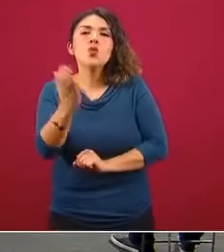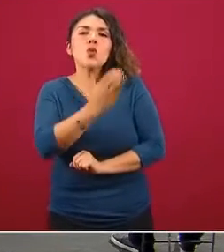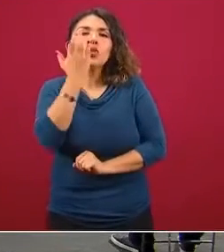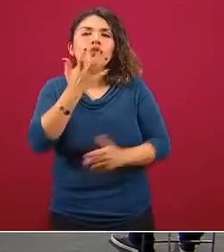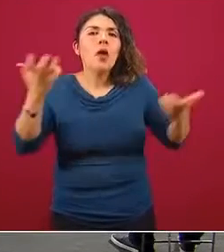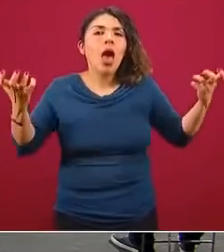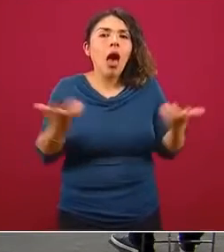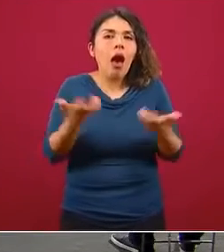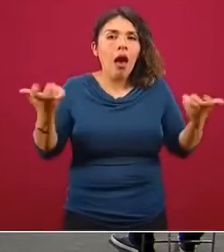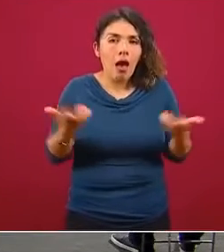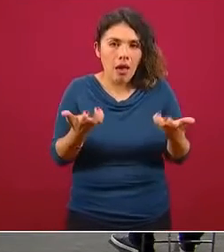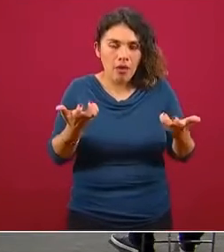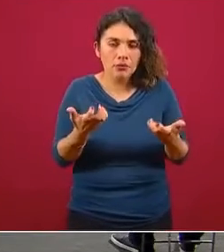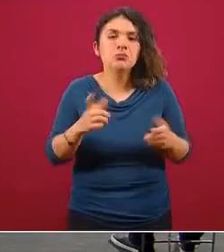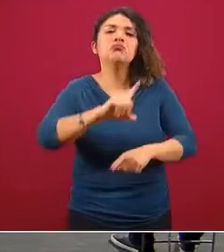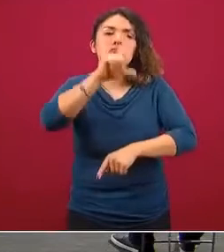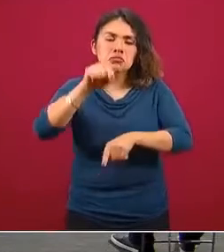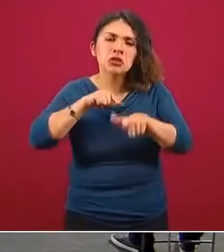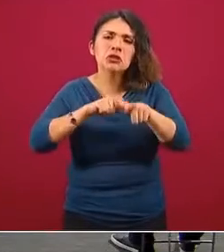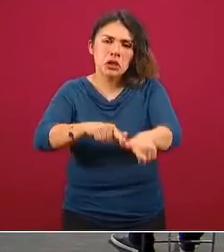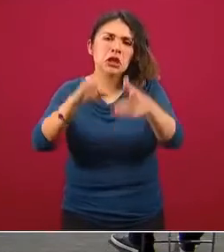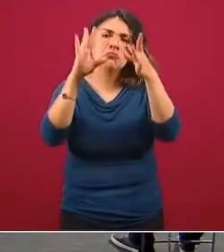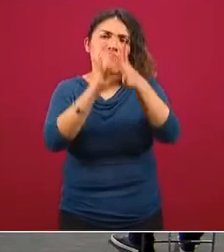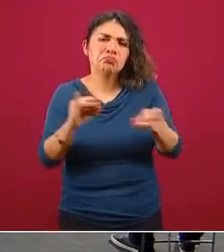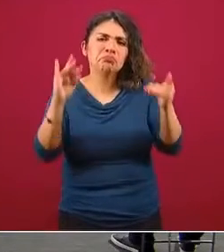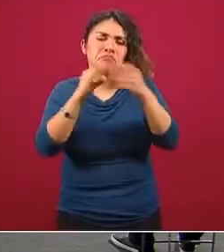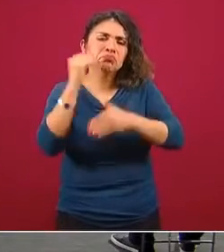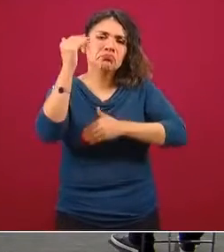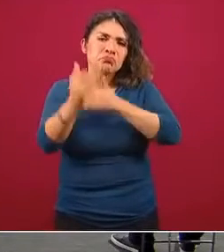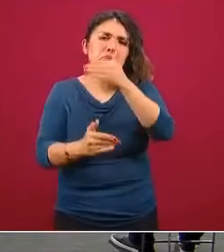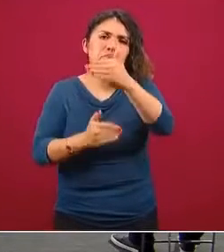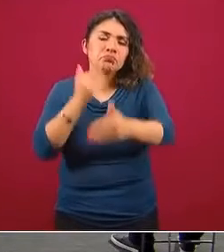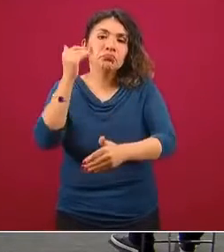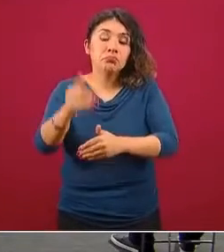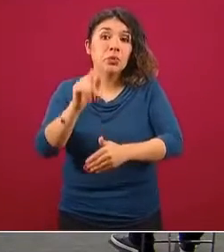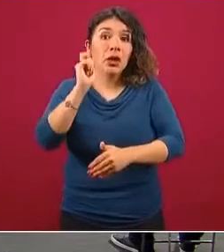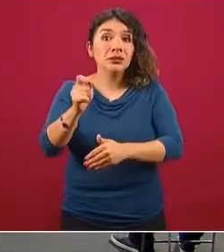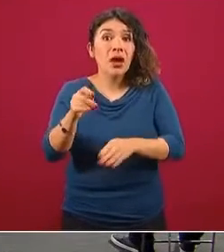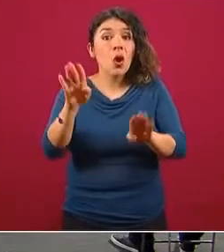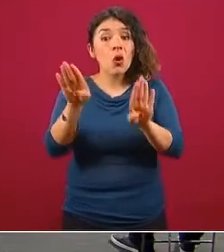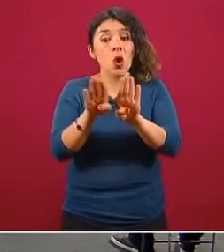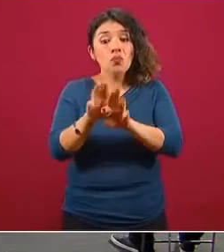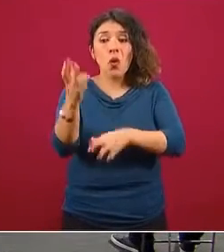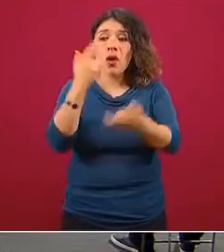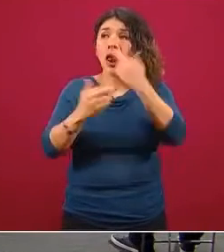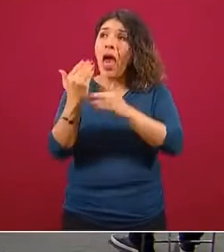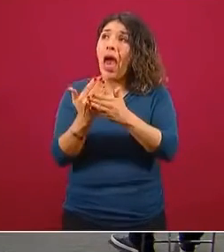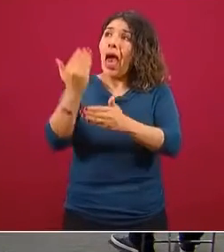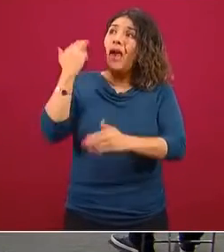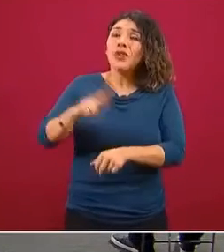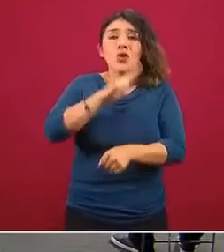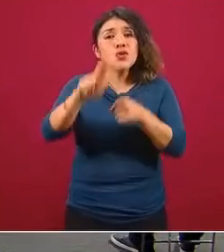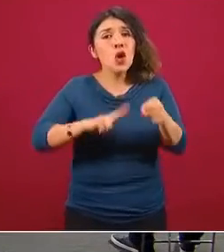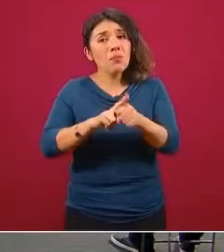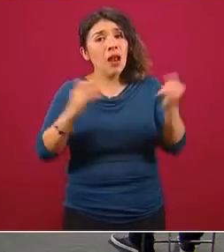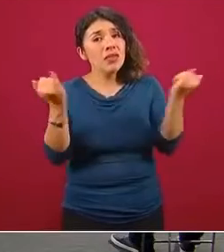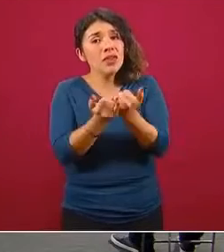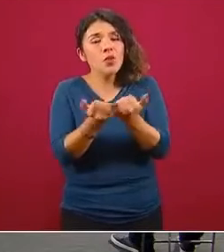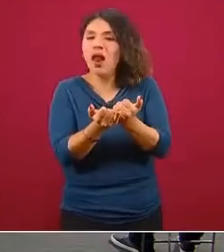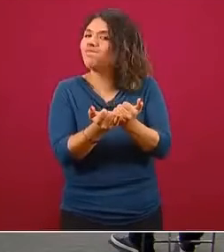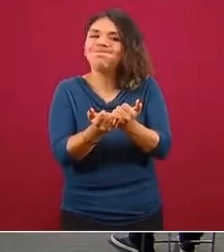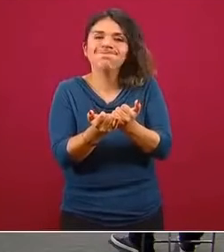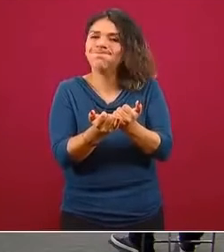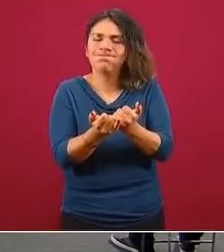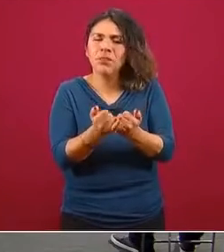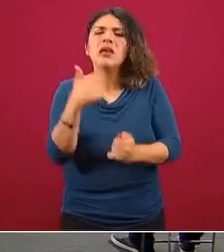hoy y hablaremos próximamente, siempre. No se trata de regresar a lo que hacíamos normalmente, sí se trata de